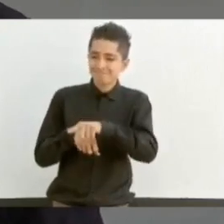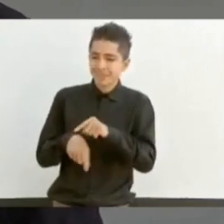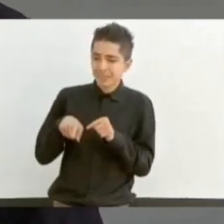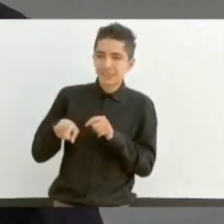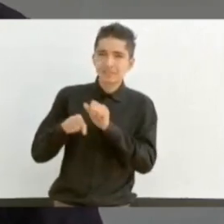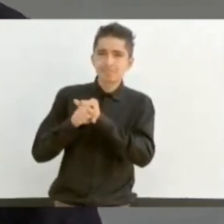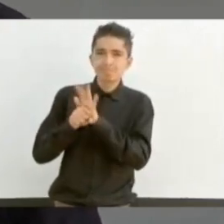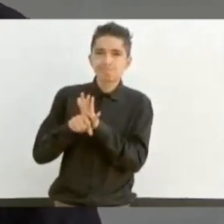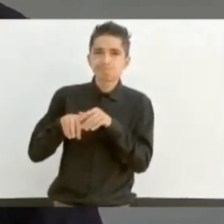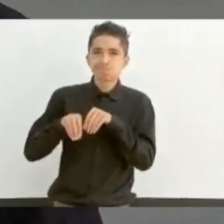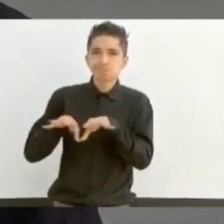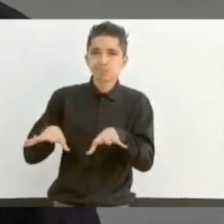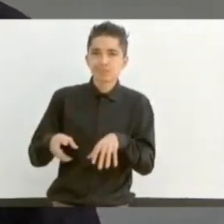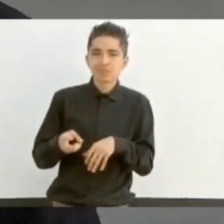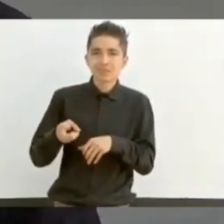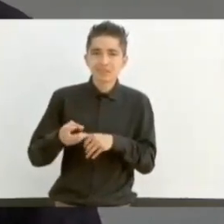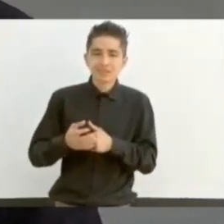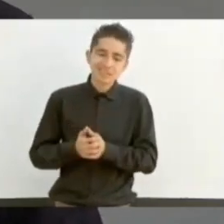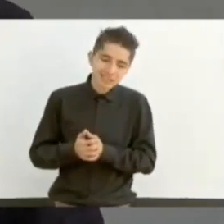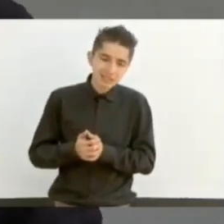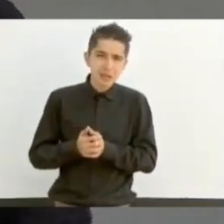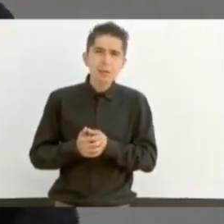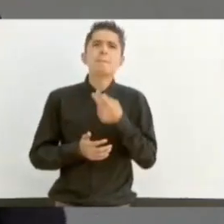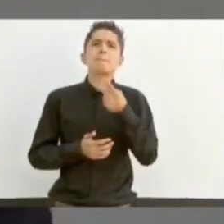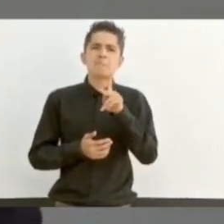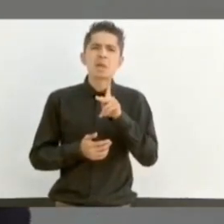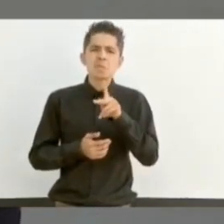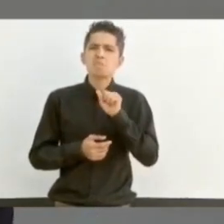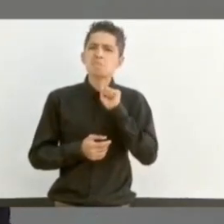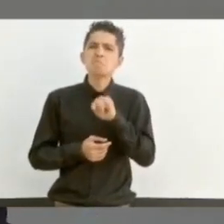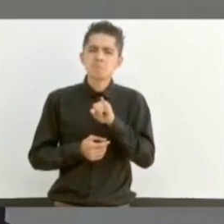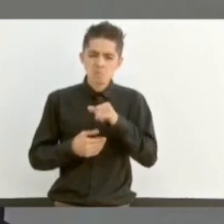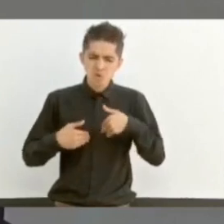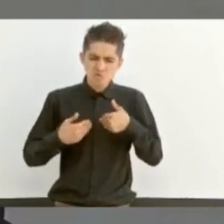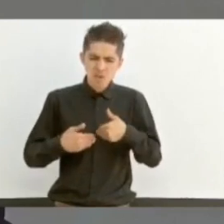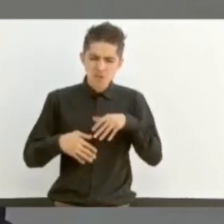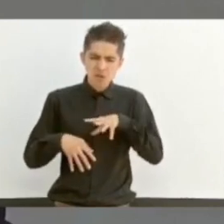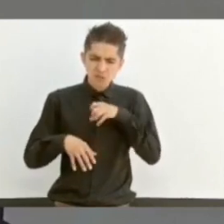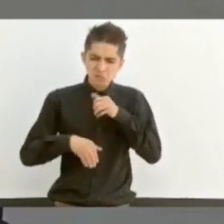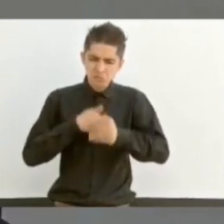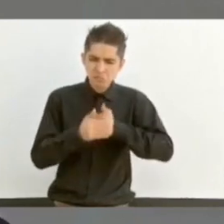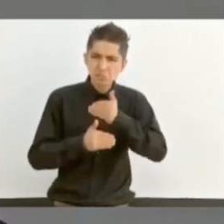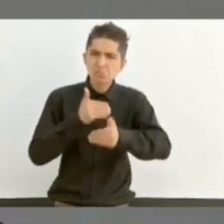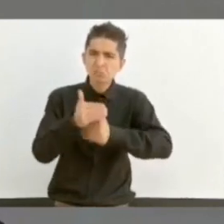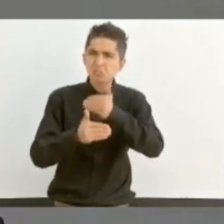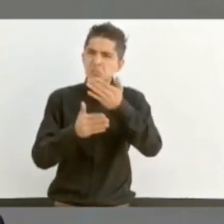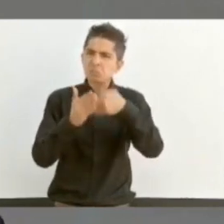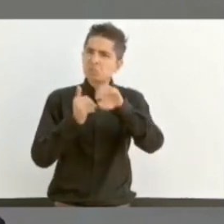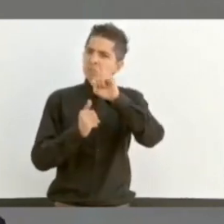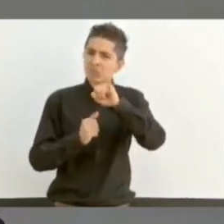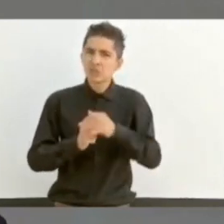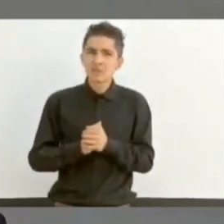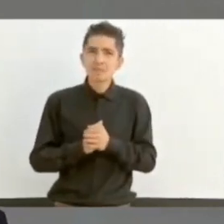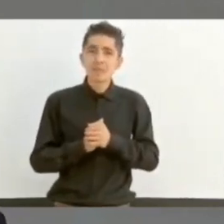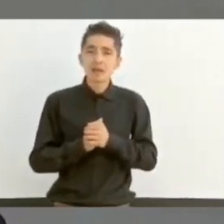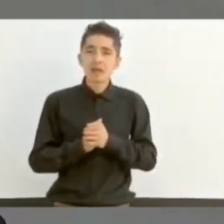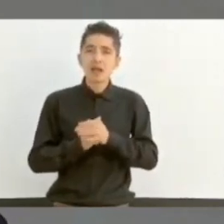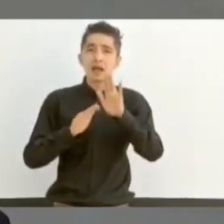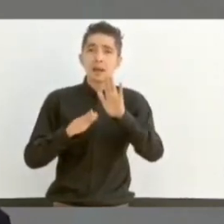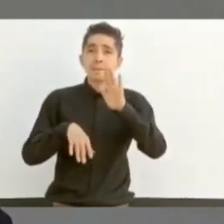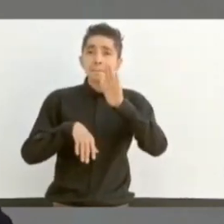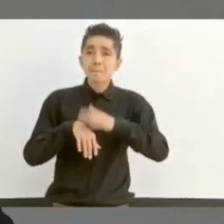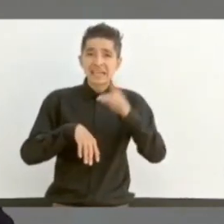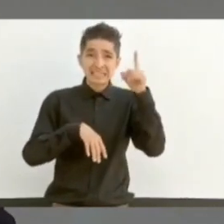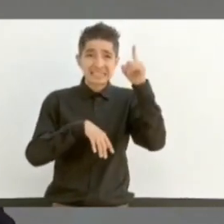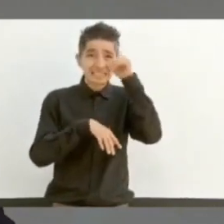Pero vamos a salir adelante. el caso más complicado,